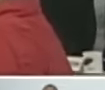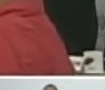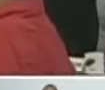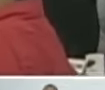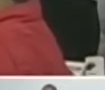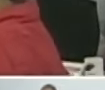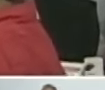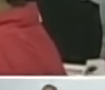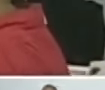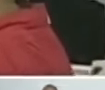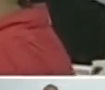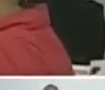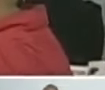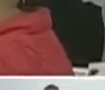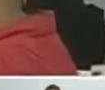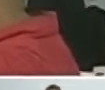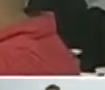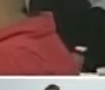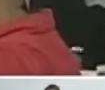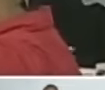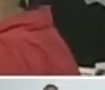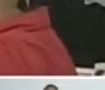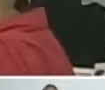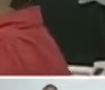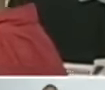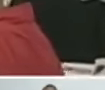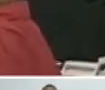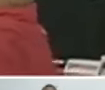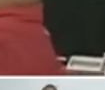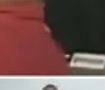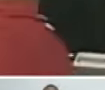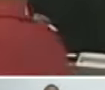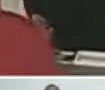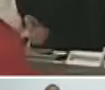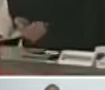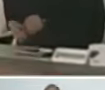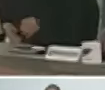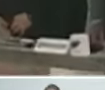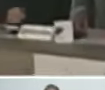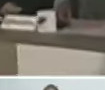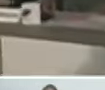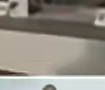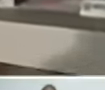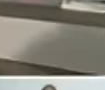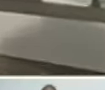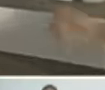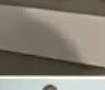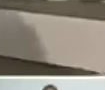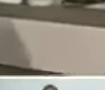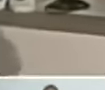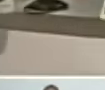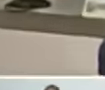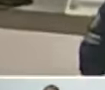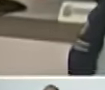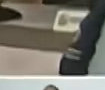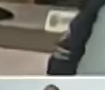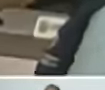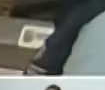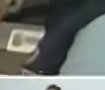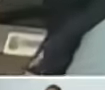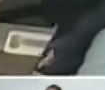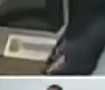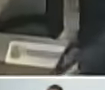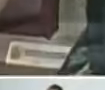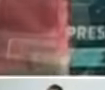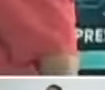año 2024 por la organización con fines políticos Partido Socialista Unido de Venezuela. Ya se han cumplido con los requisitos que establece